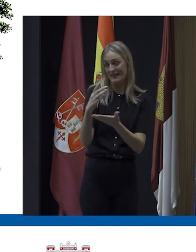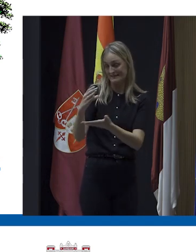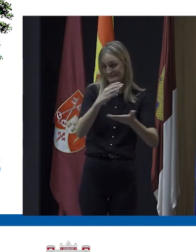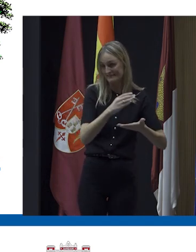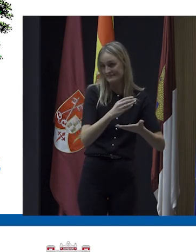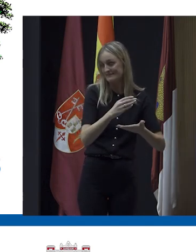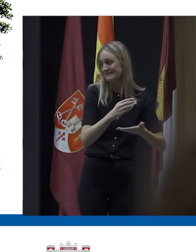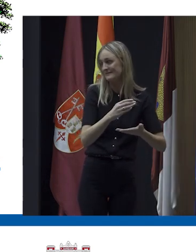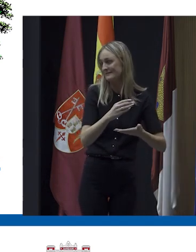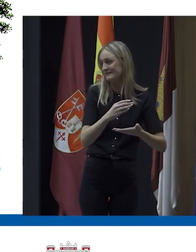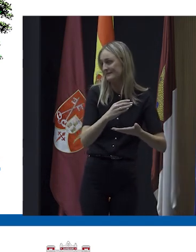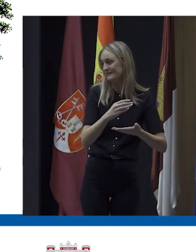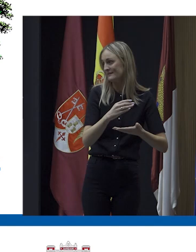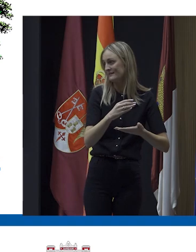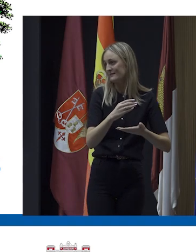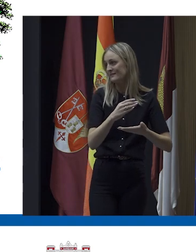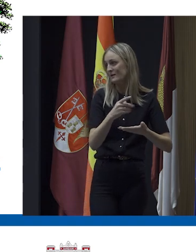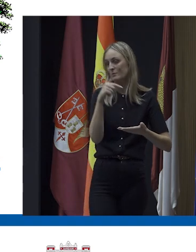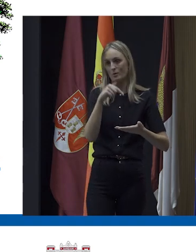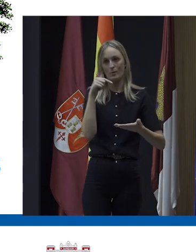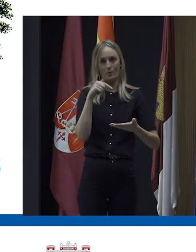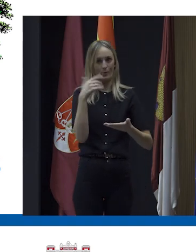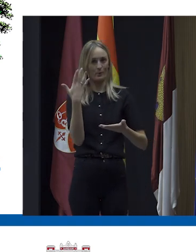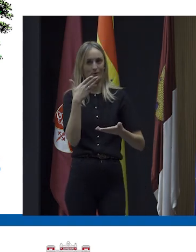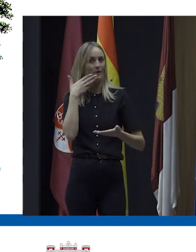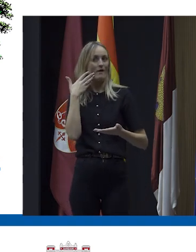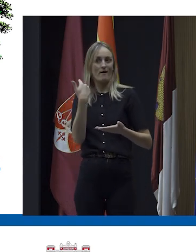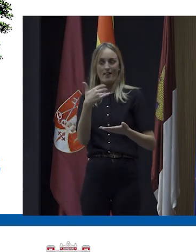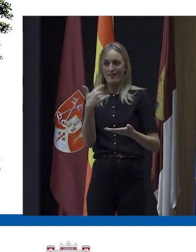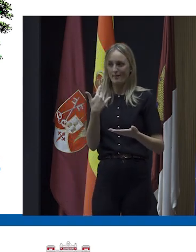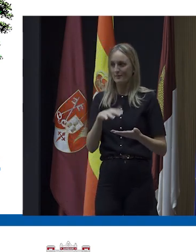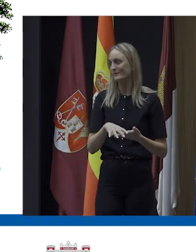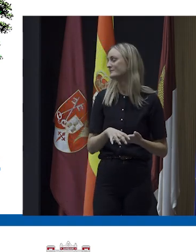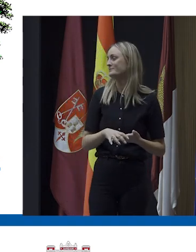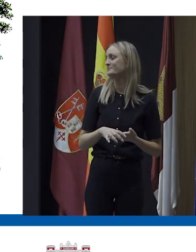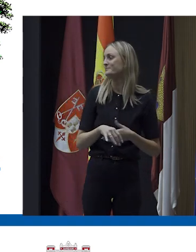detalle. Uy, esto es lujo. Esto es lujosísimo.